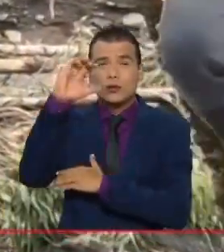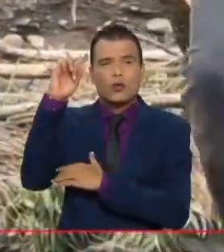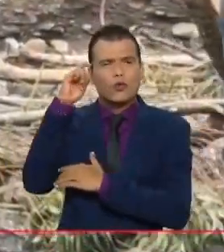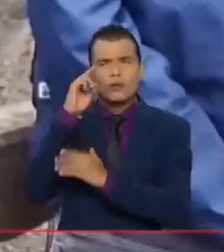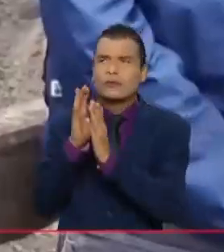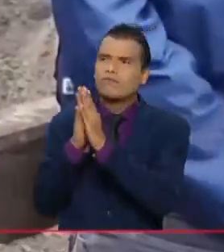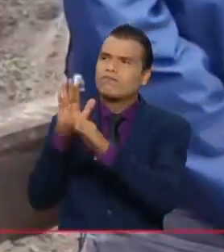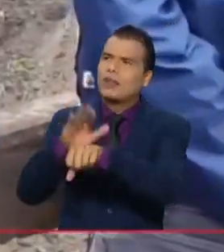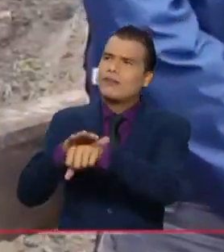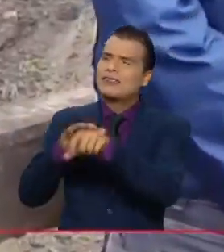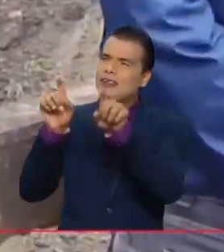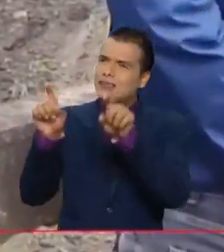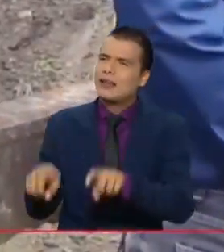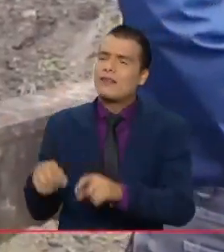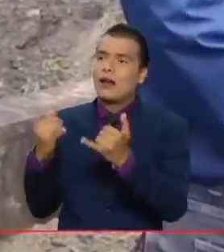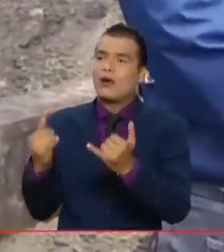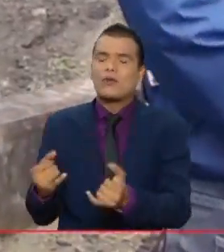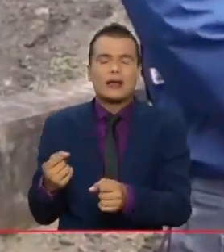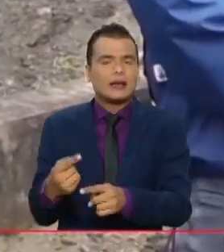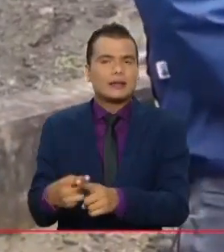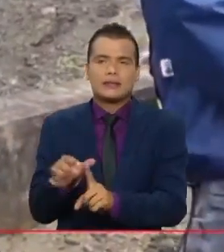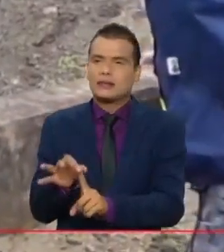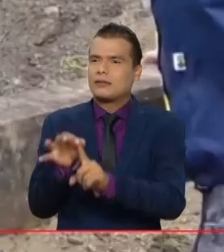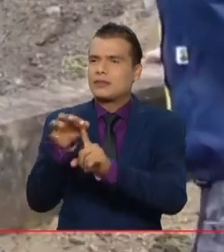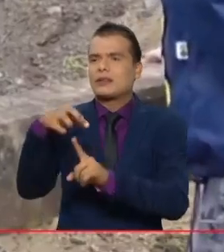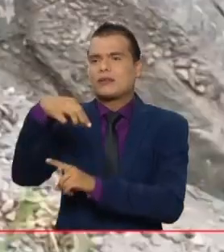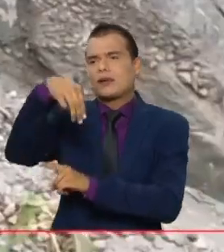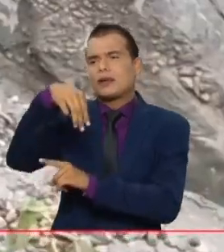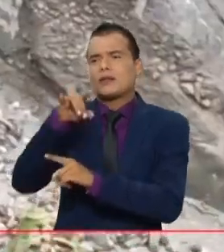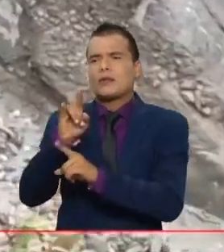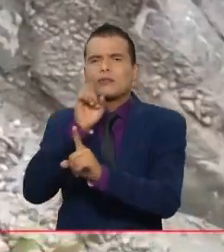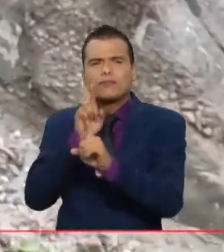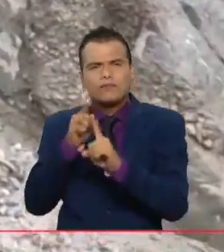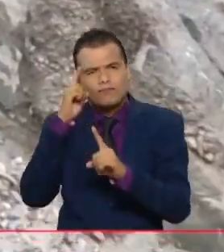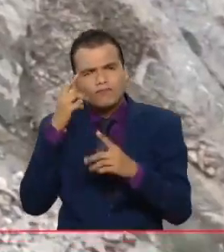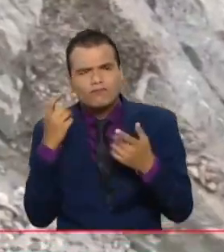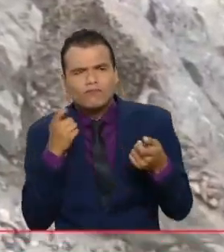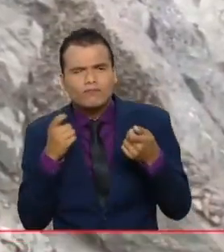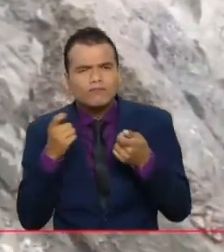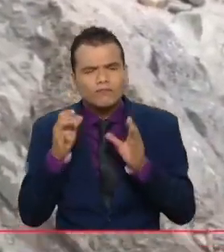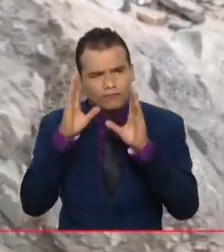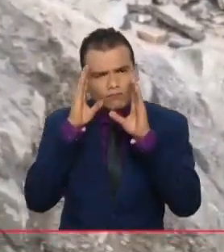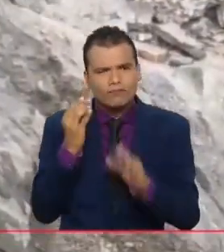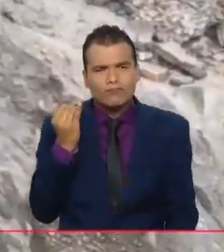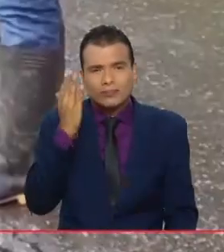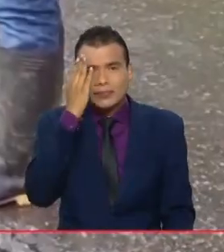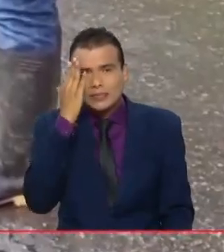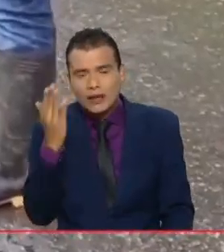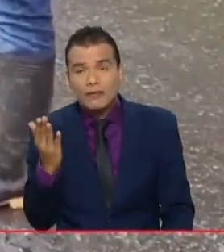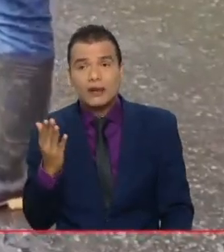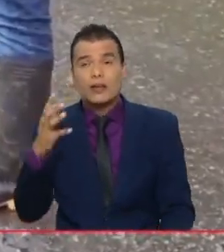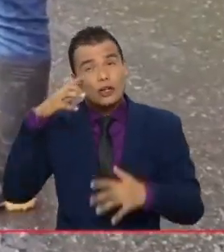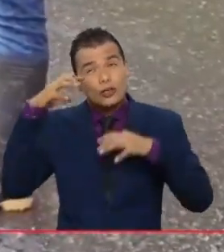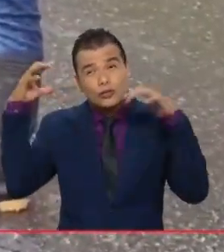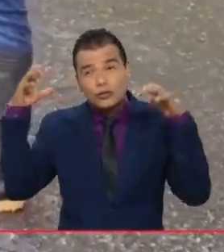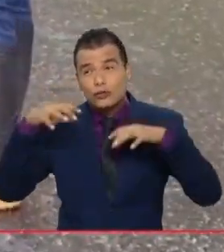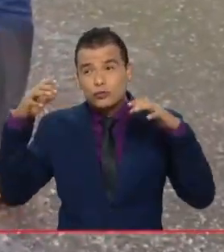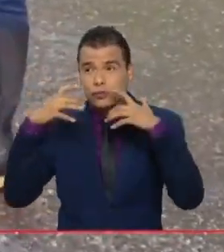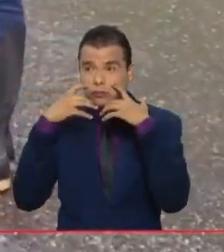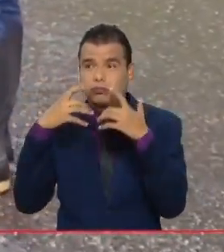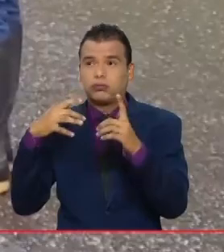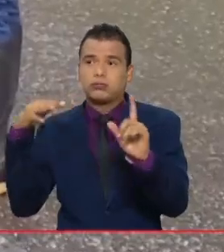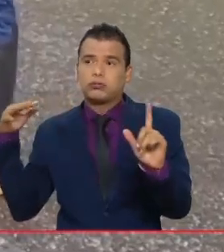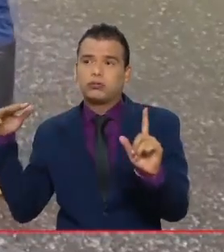se instale inmediatamente un puesto de mando unificado para analizar la crítica situación que ha dejado la época de lluvias en los